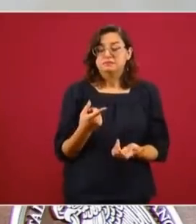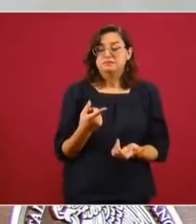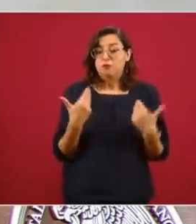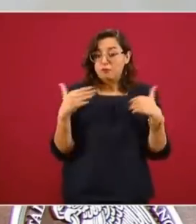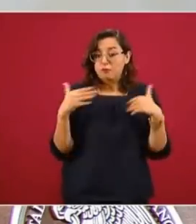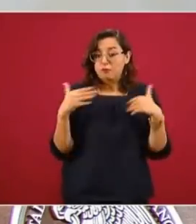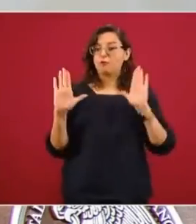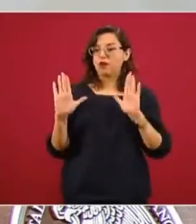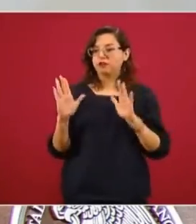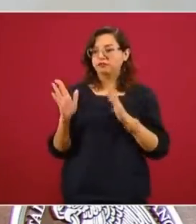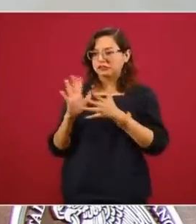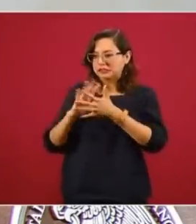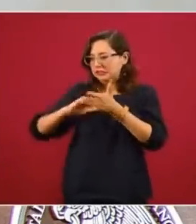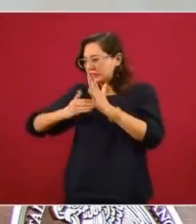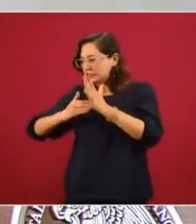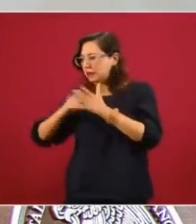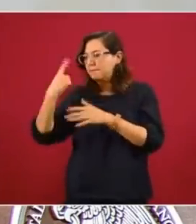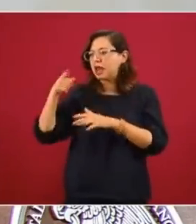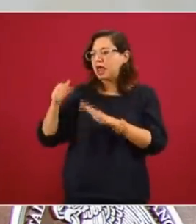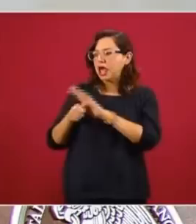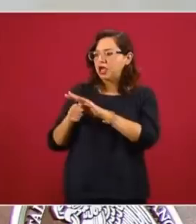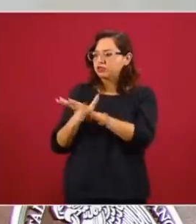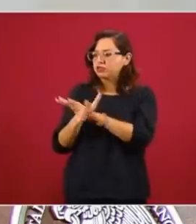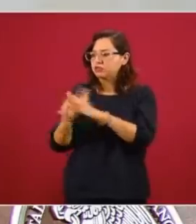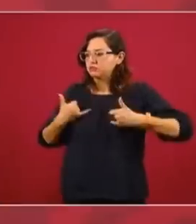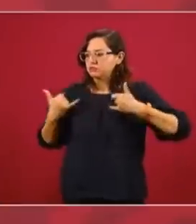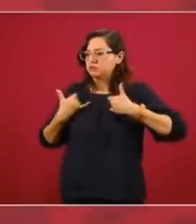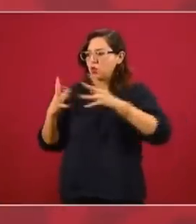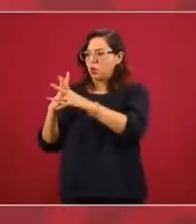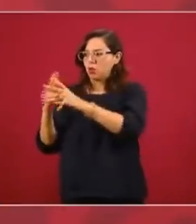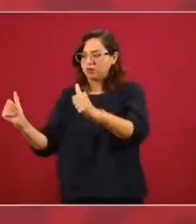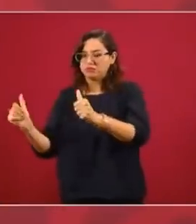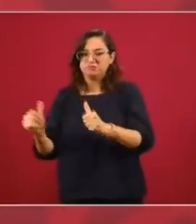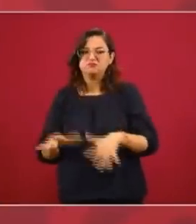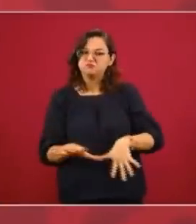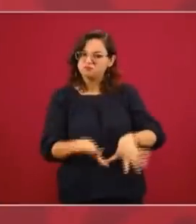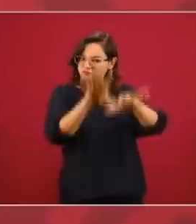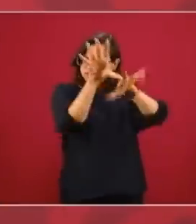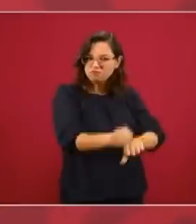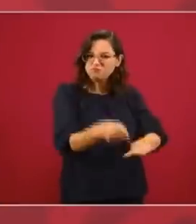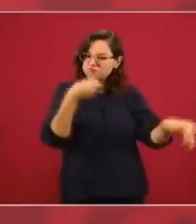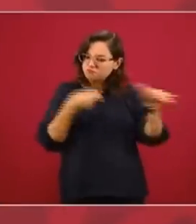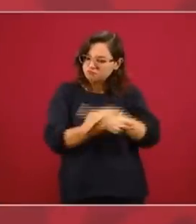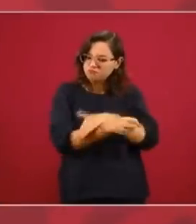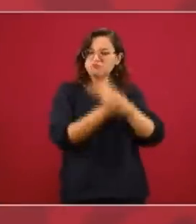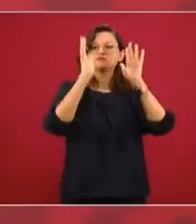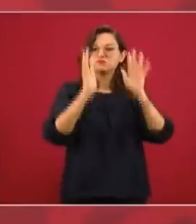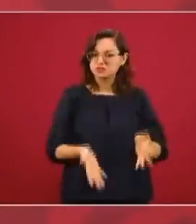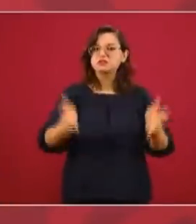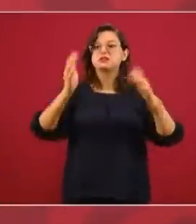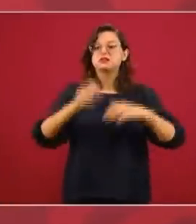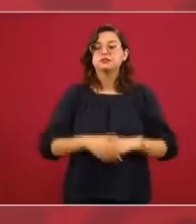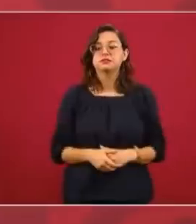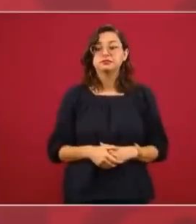involucrados en la desaparición de los jóvenes de Ayotzinapa, y que ya se le detuvo.